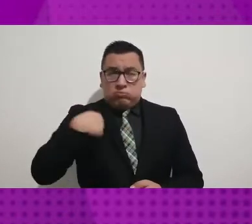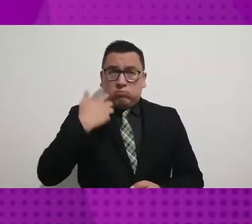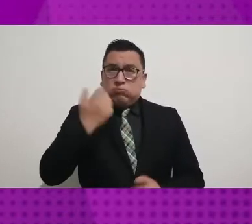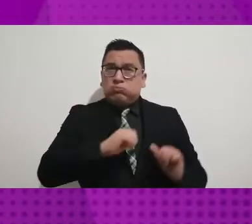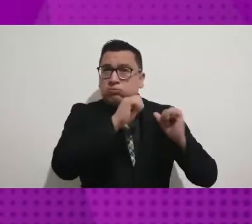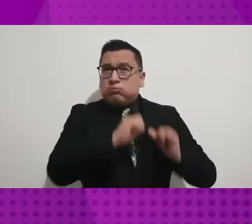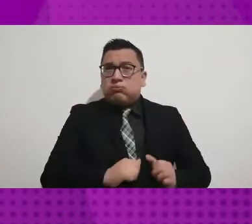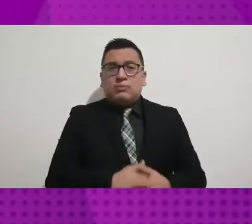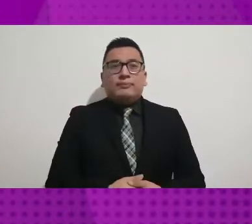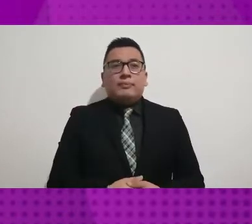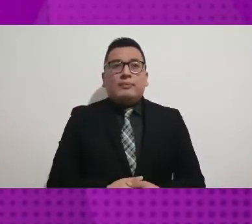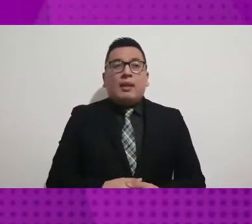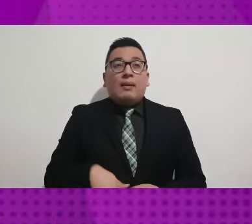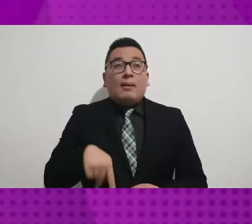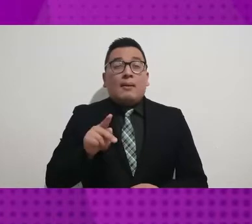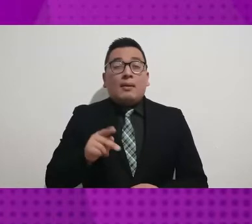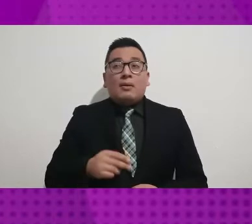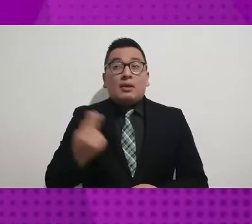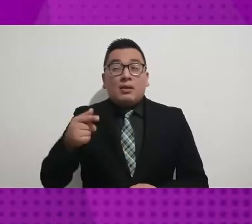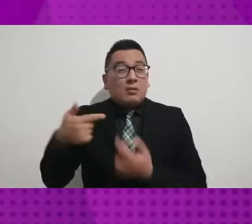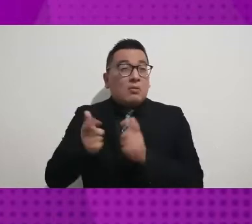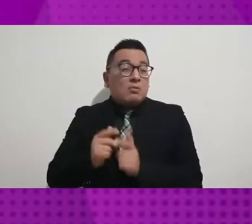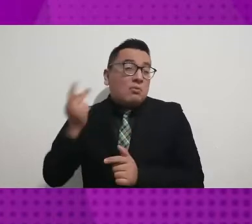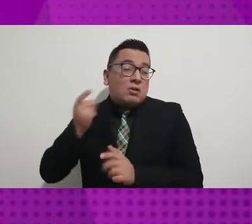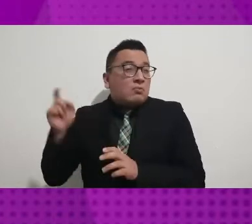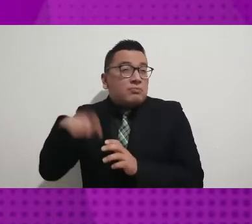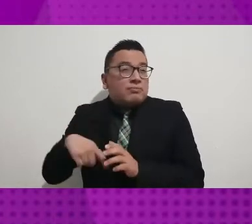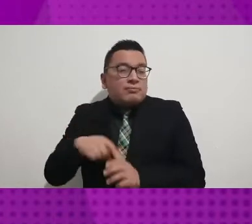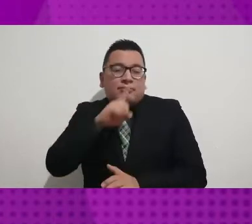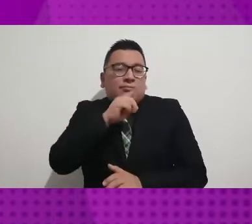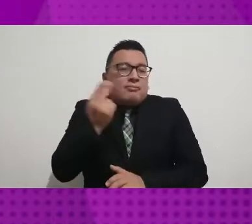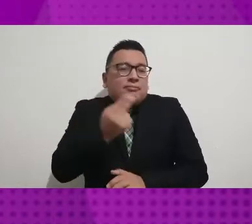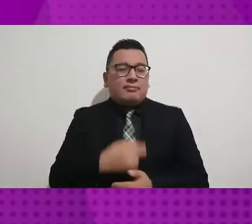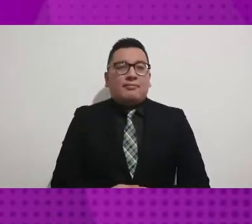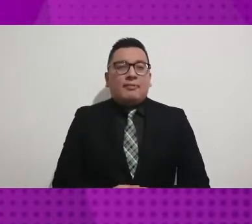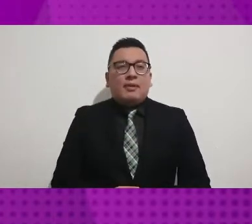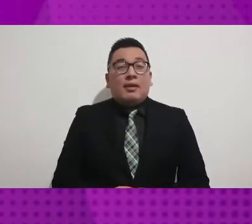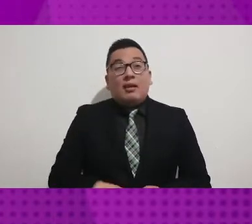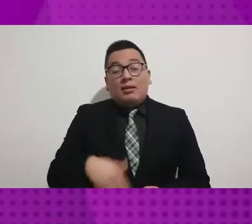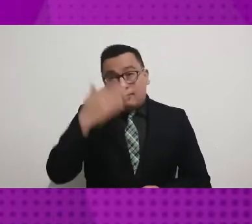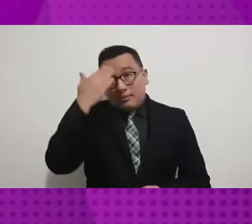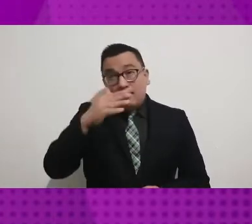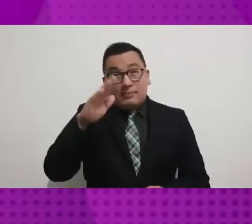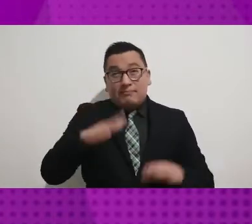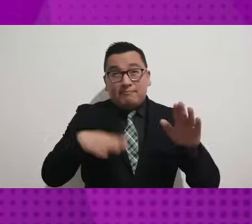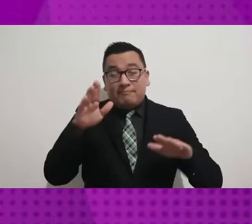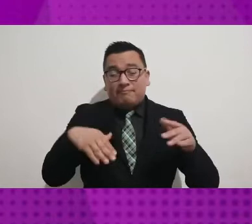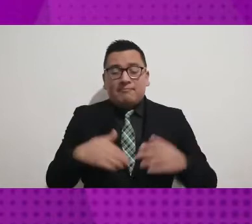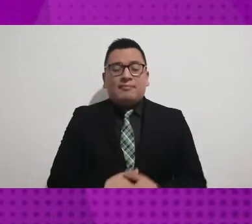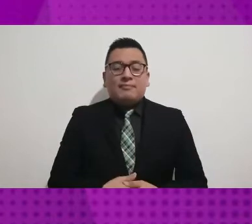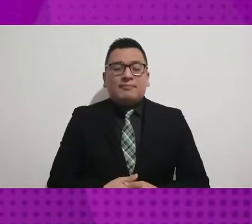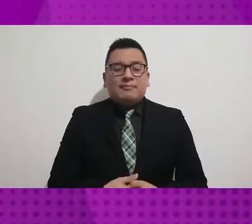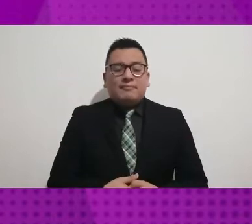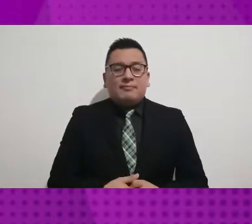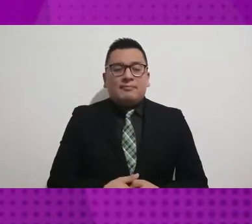y participar sin digamos, la vía de los partidos políticos. Como se sabe muchas veces, y esto, bueno,